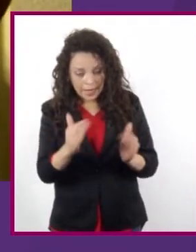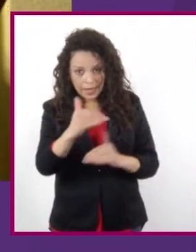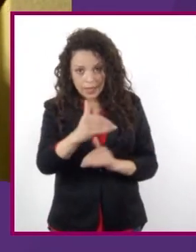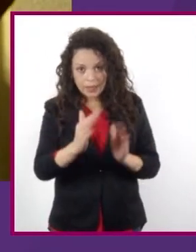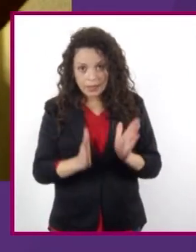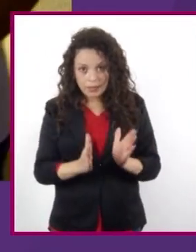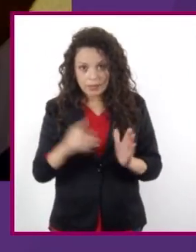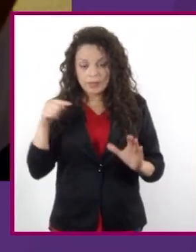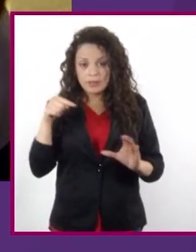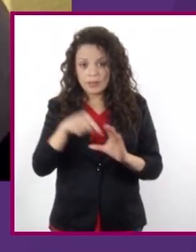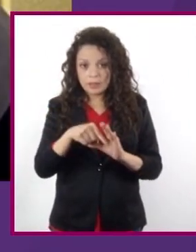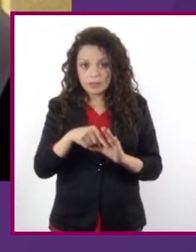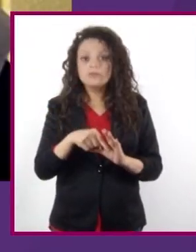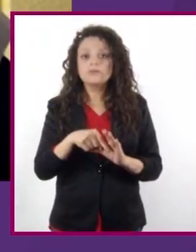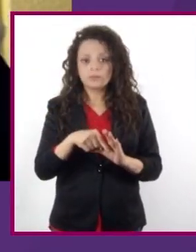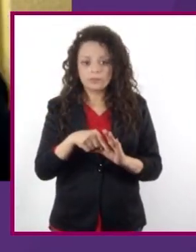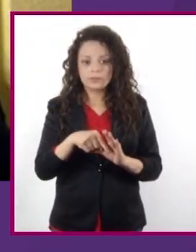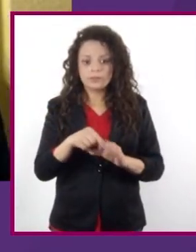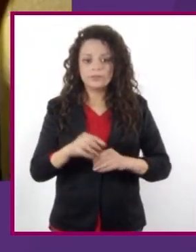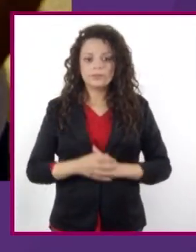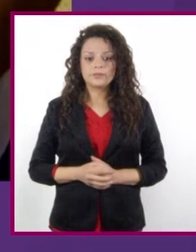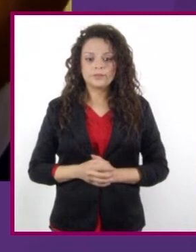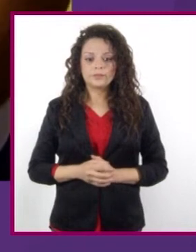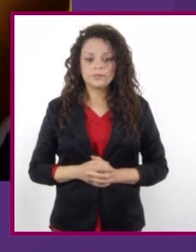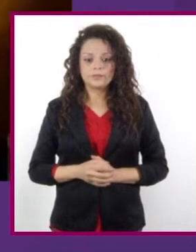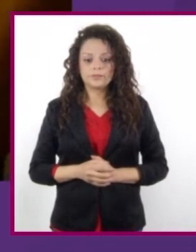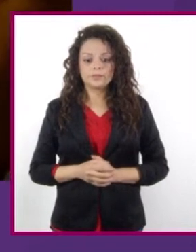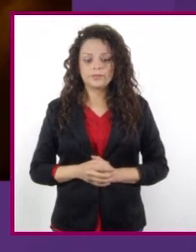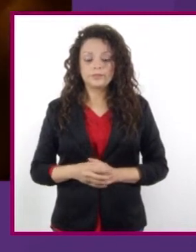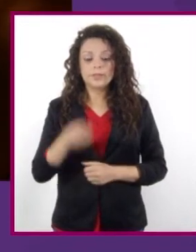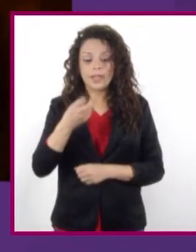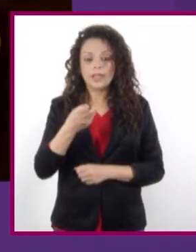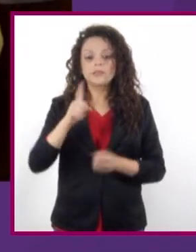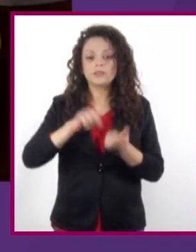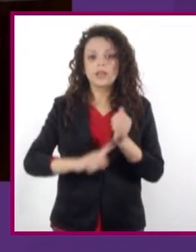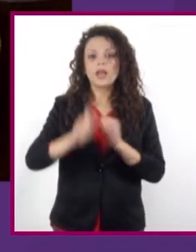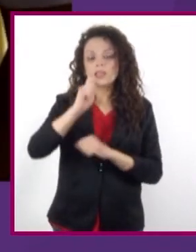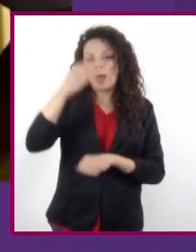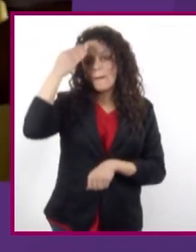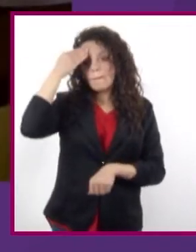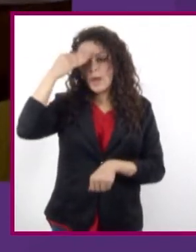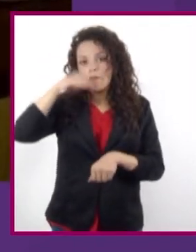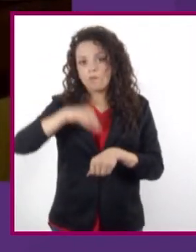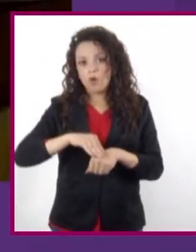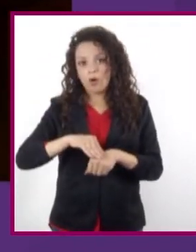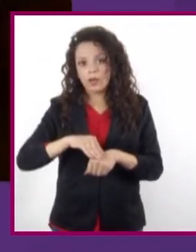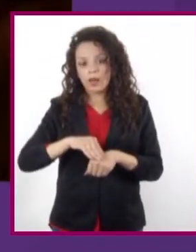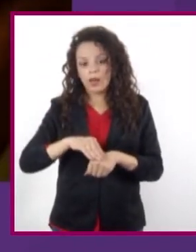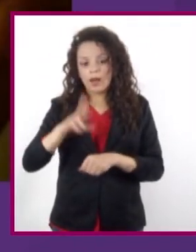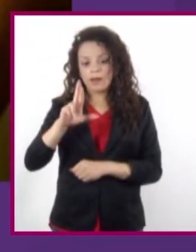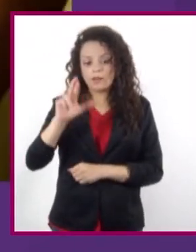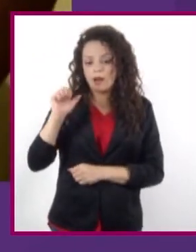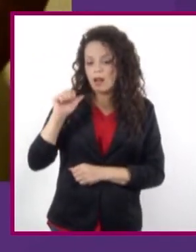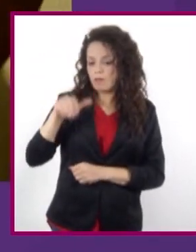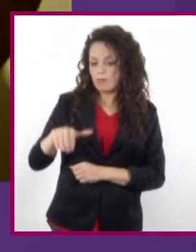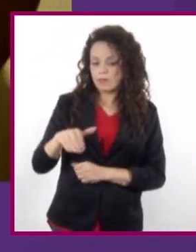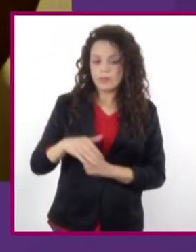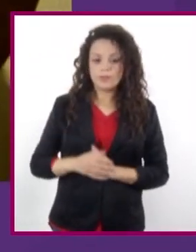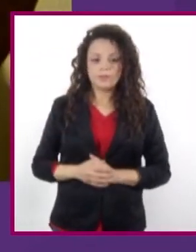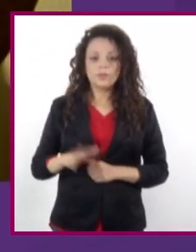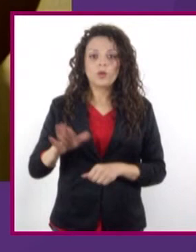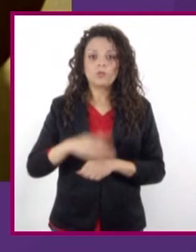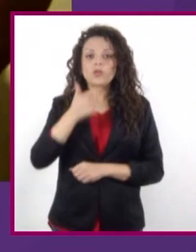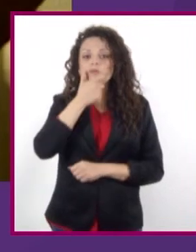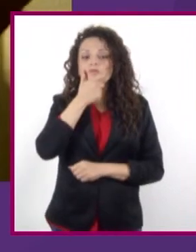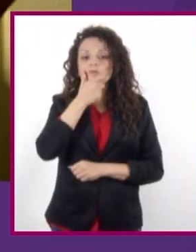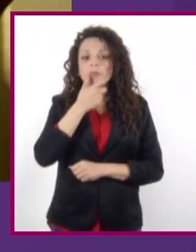la información en algún otro lado. Es el caso de la memoria de acceso aleatorio o memoria RAM, por sus siglas en